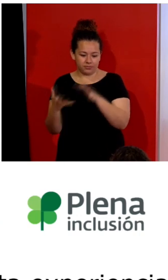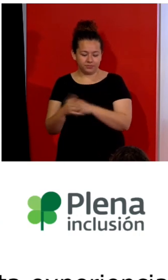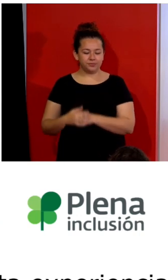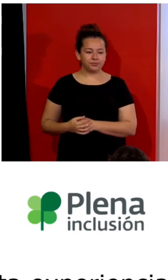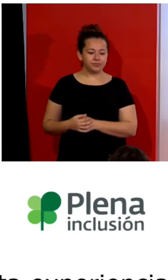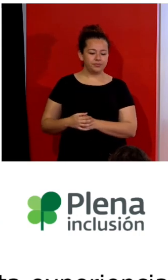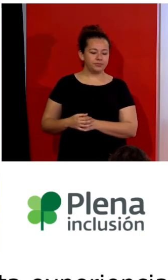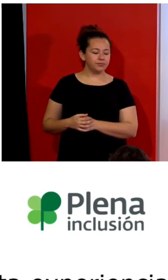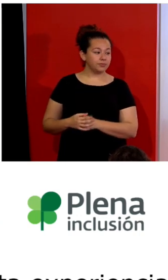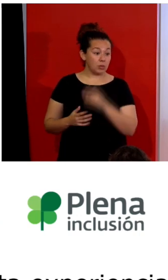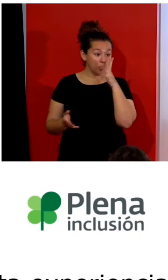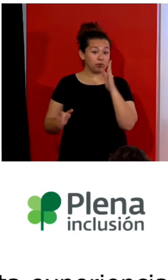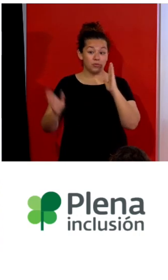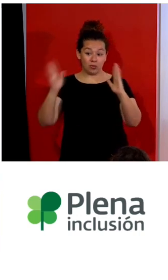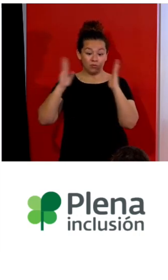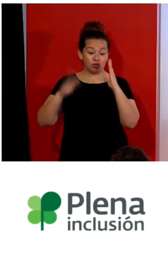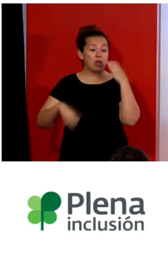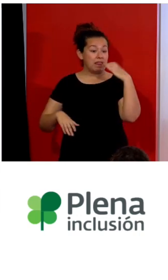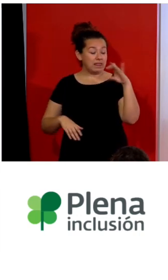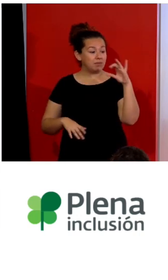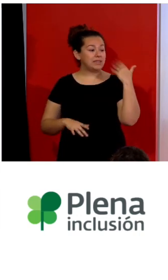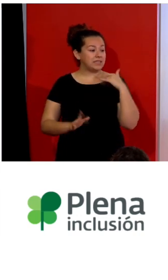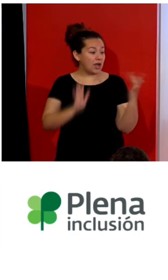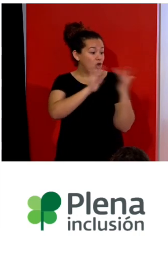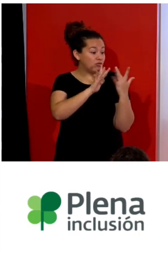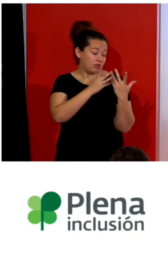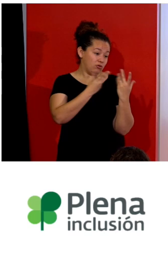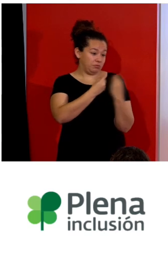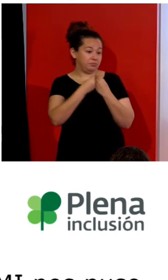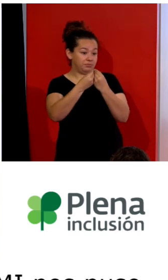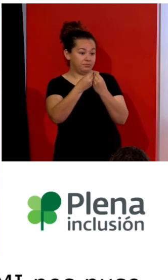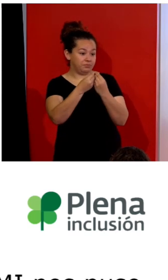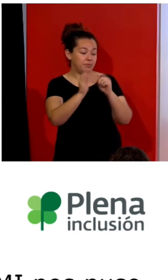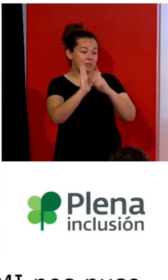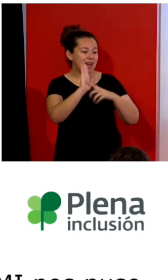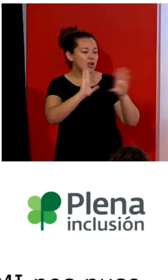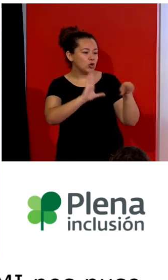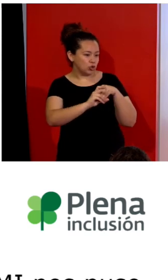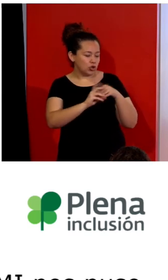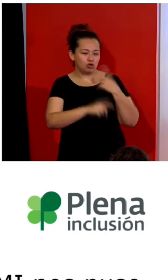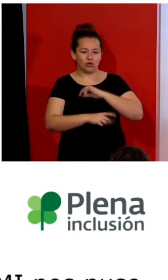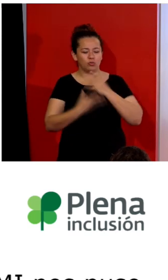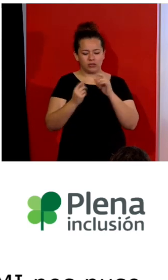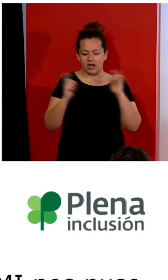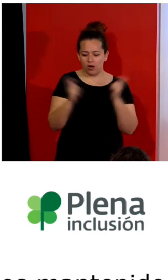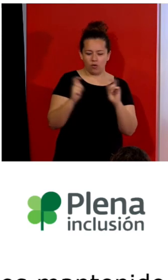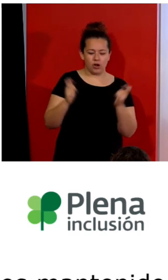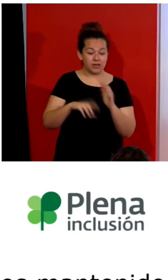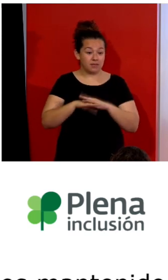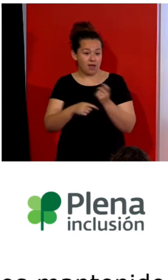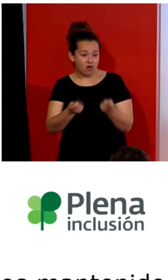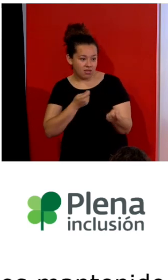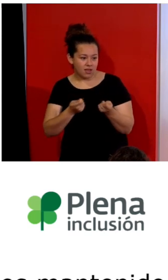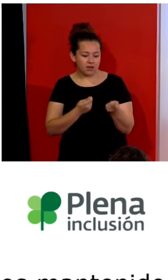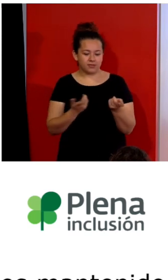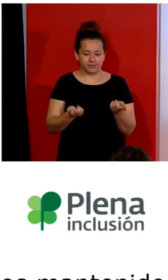desde ese momento en que CERMI nos puso en contacto con Plena Inclusión, hemos mantenido muchísimas reuniones para coordinarnos. En